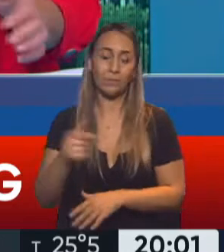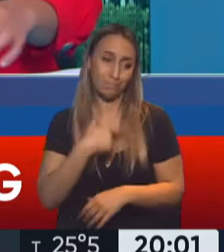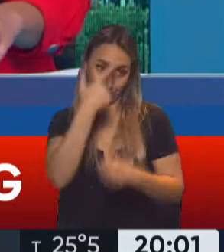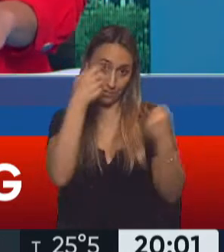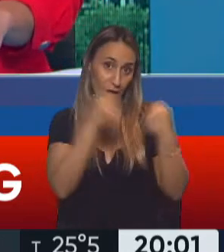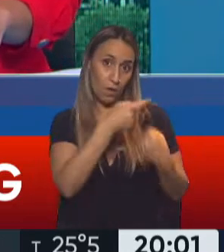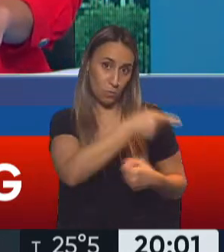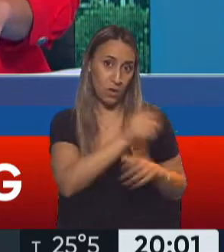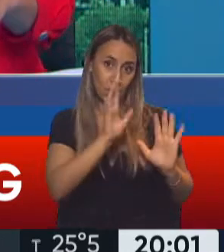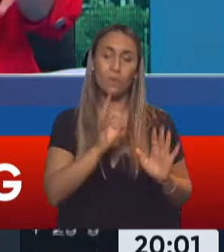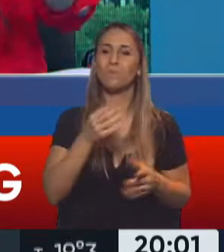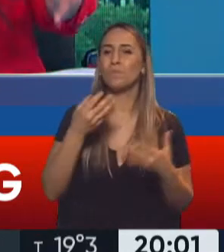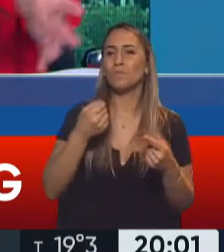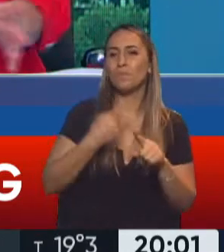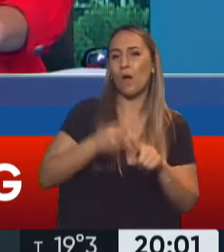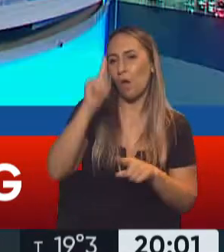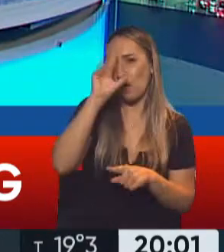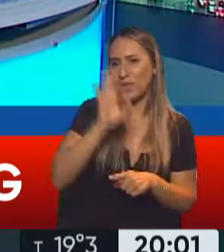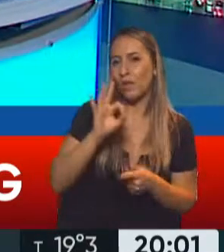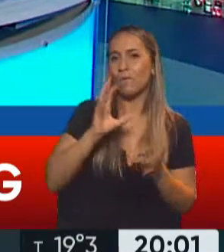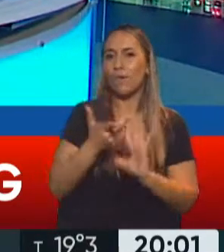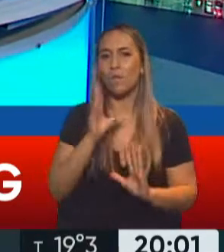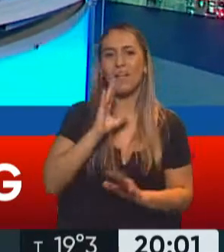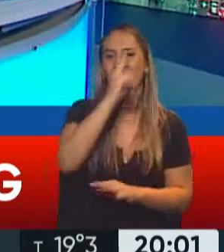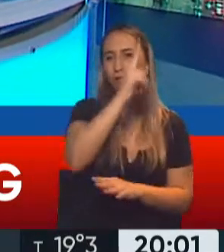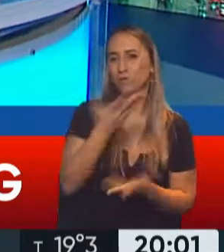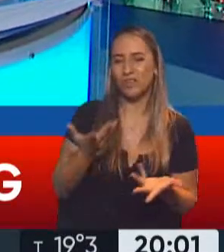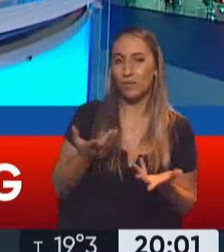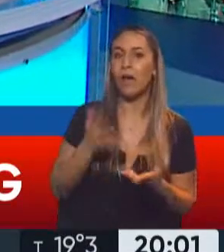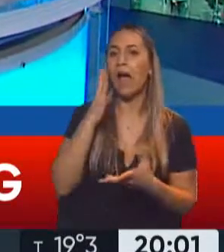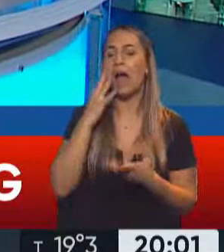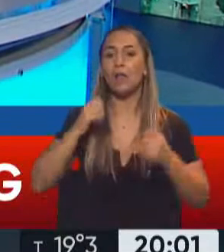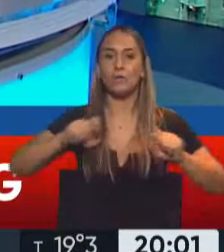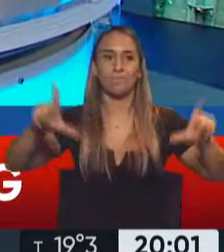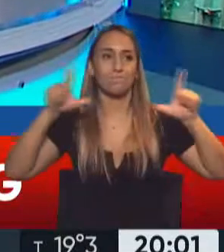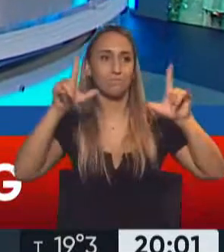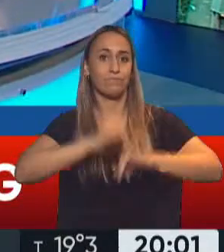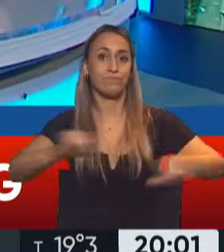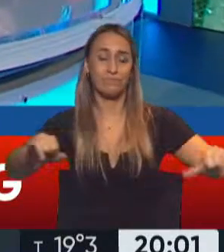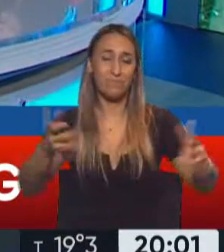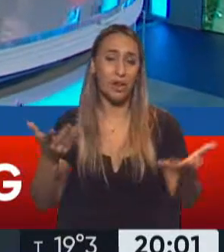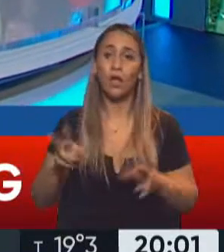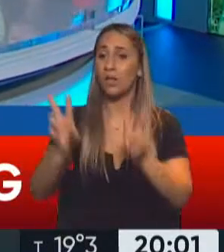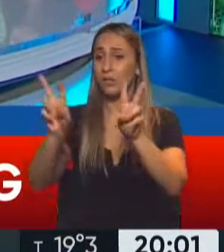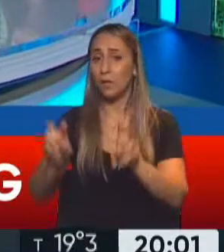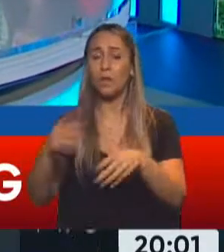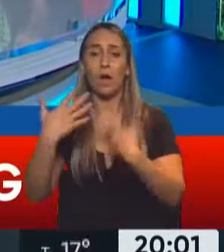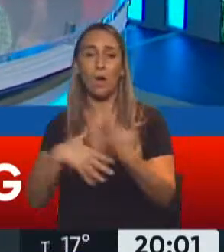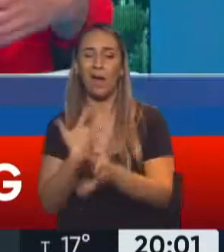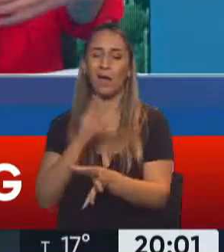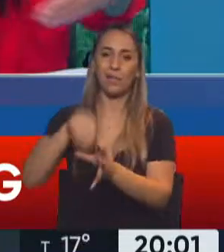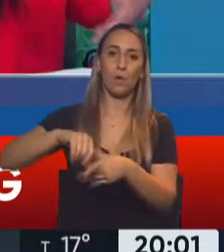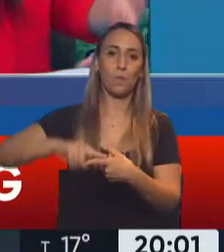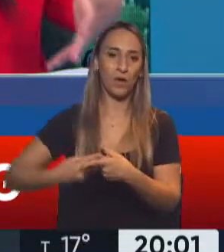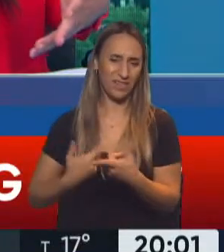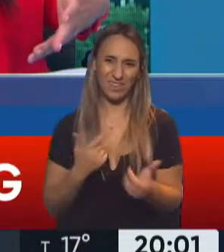posición que está teniendo Estados Unidos, así que algún impacto de este tipo genera, y que no hay que politizar la cuestión. ¿Por qué? Básicamente